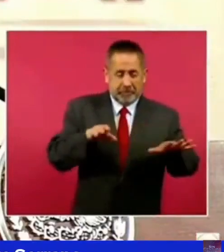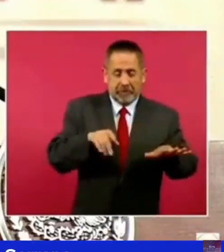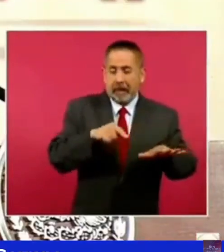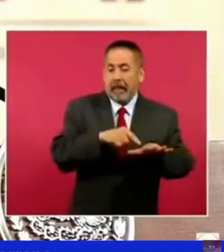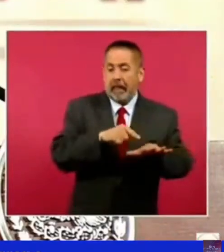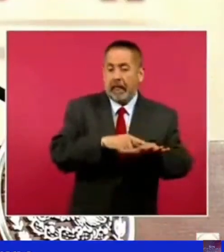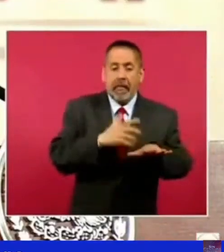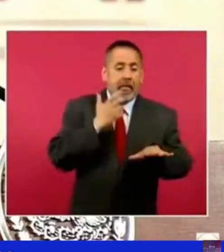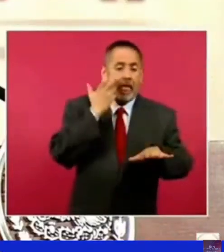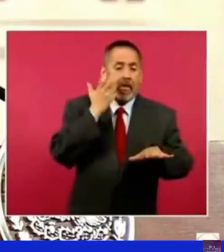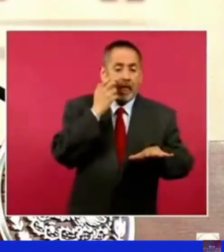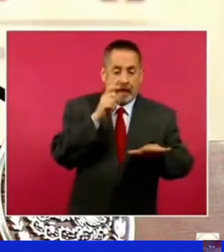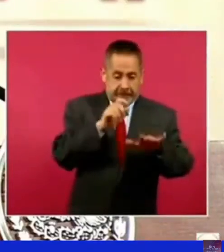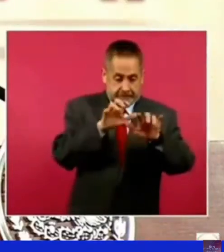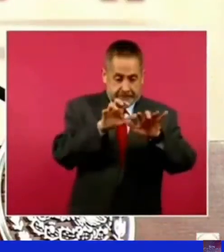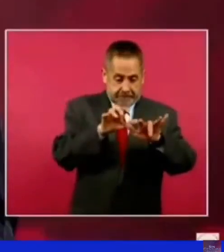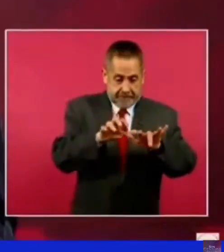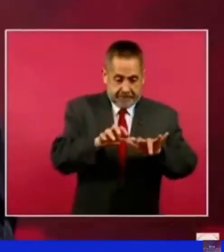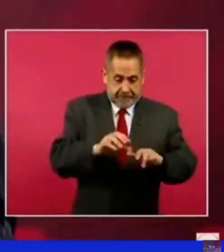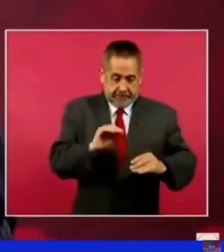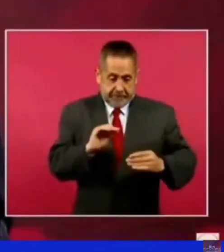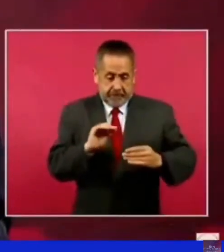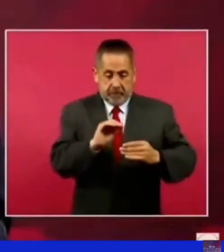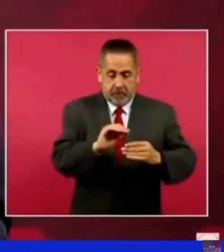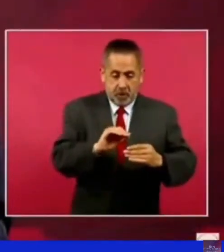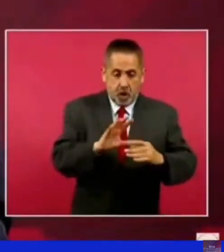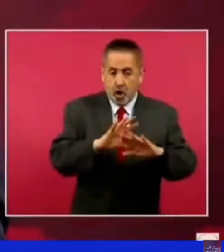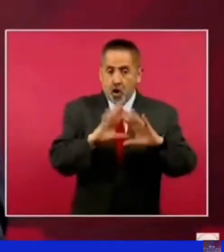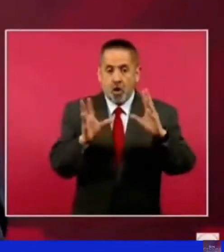¿sí?, al escribir una nota